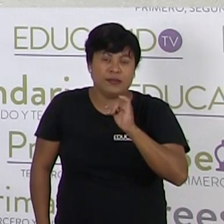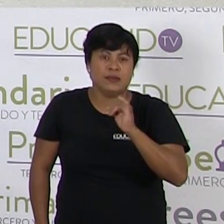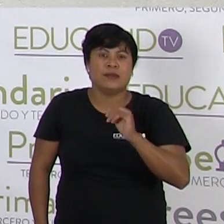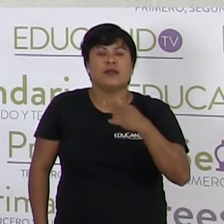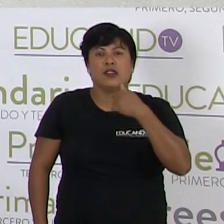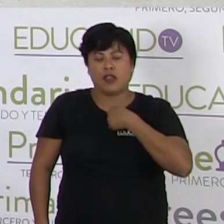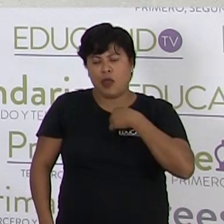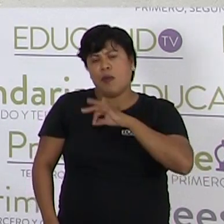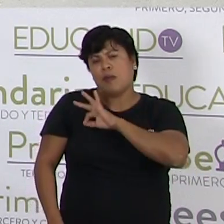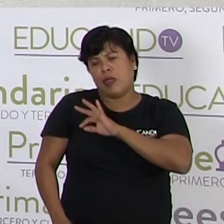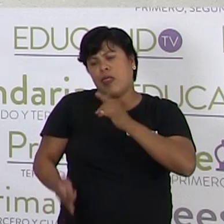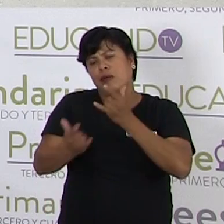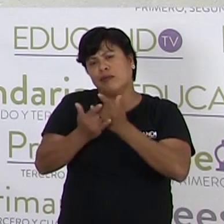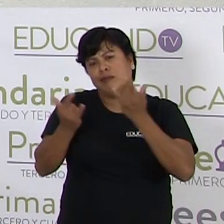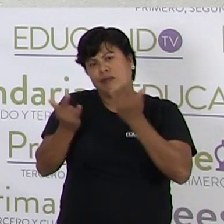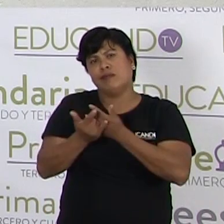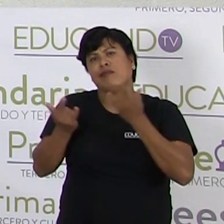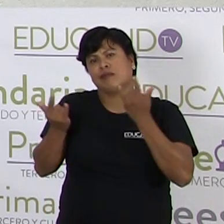Voy a contar